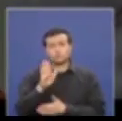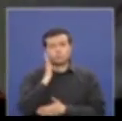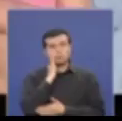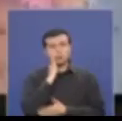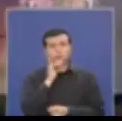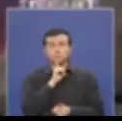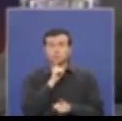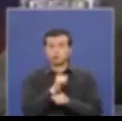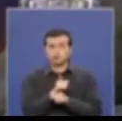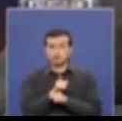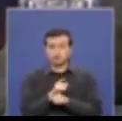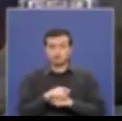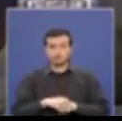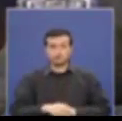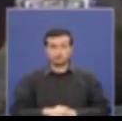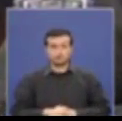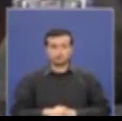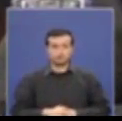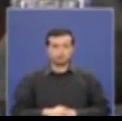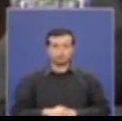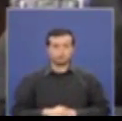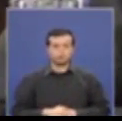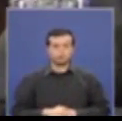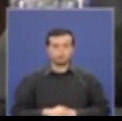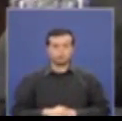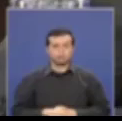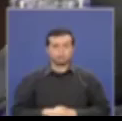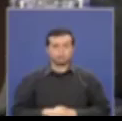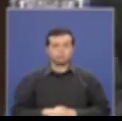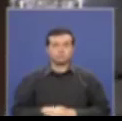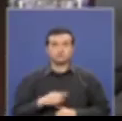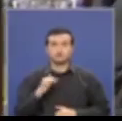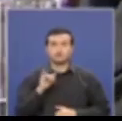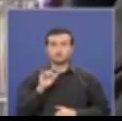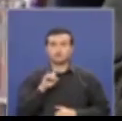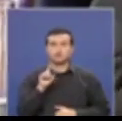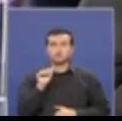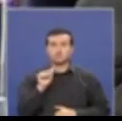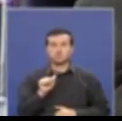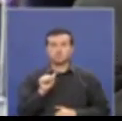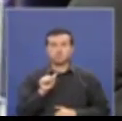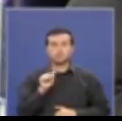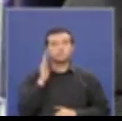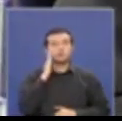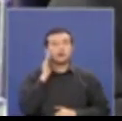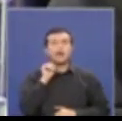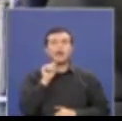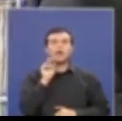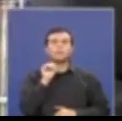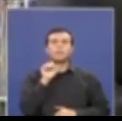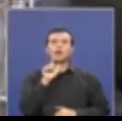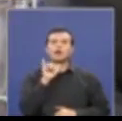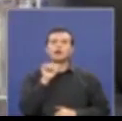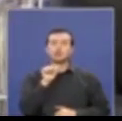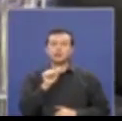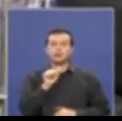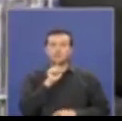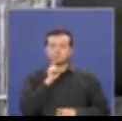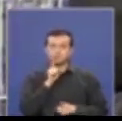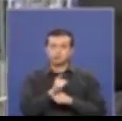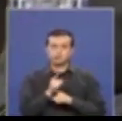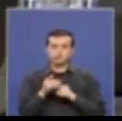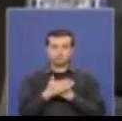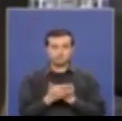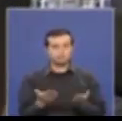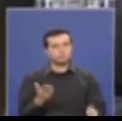Que estaba con Yisa, me han puesto aquí, pero parece que se llama Amalia. Amalia Yisa, probablemente Yisa